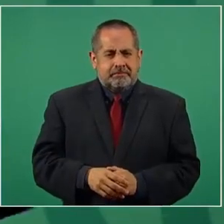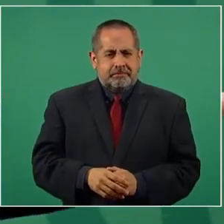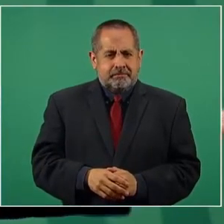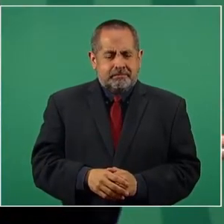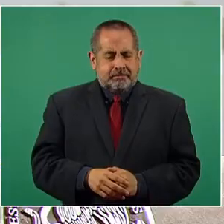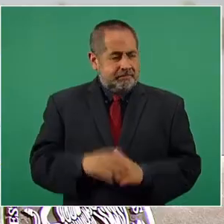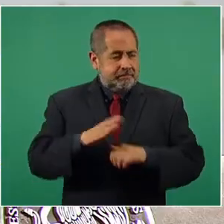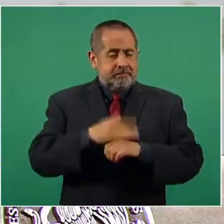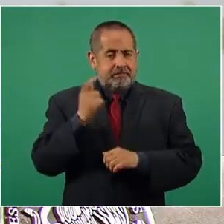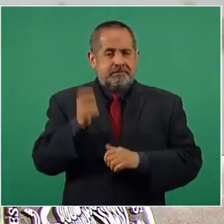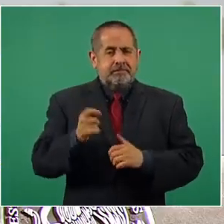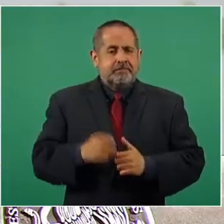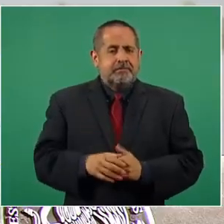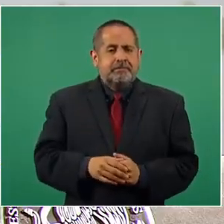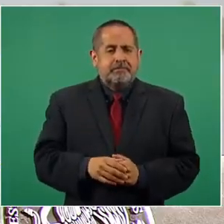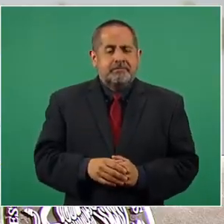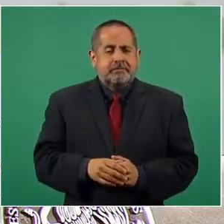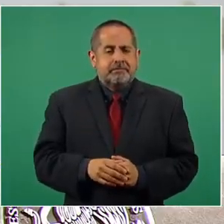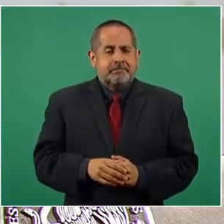Porque